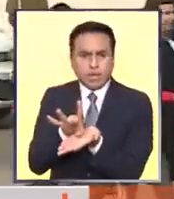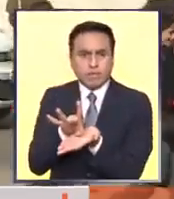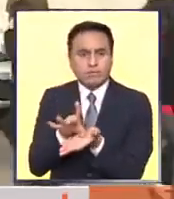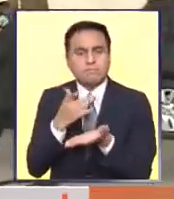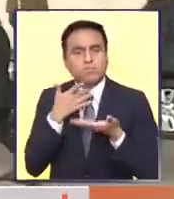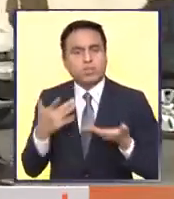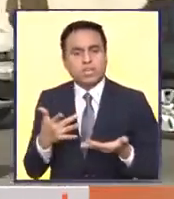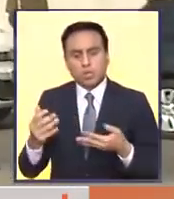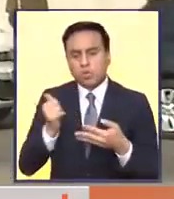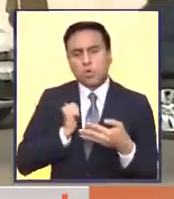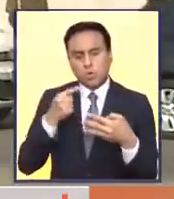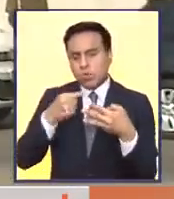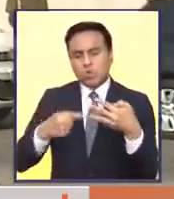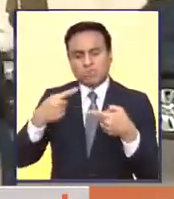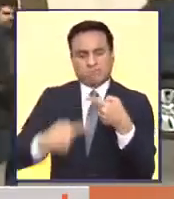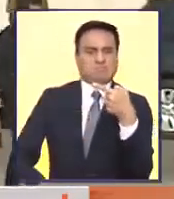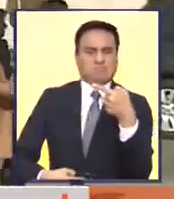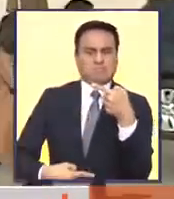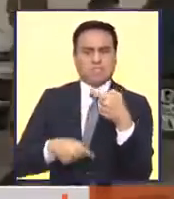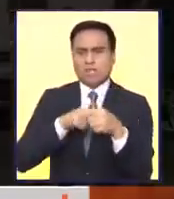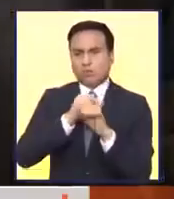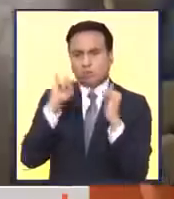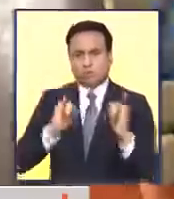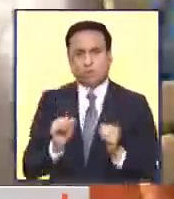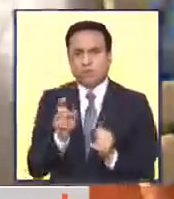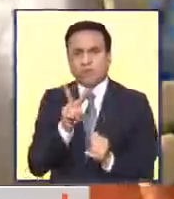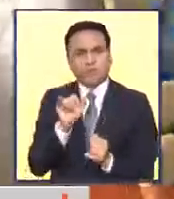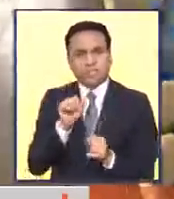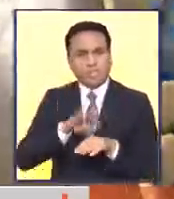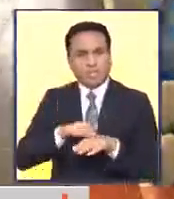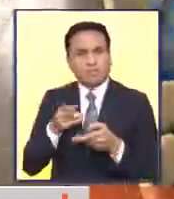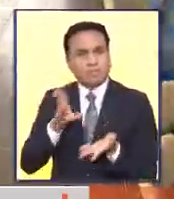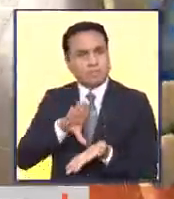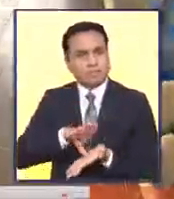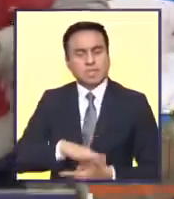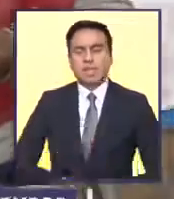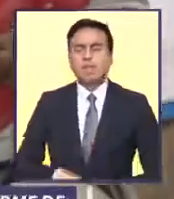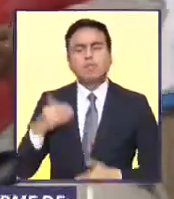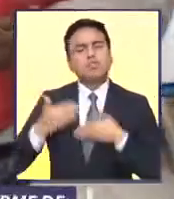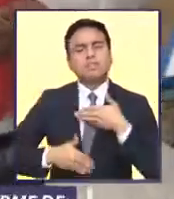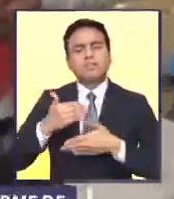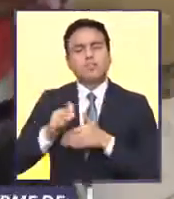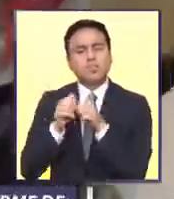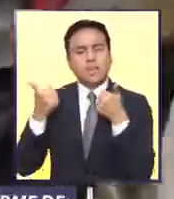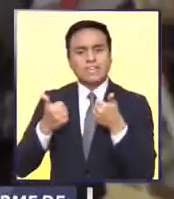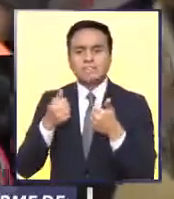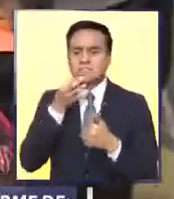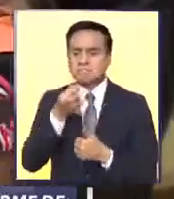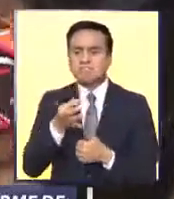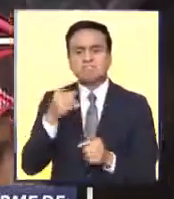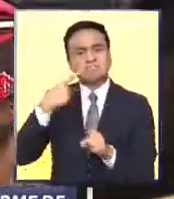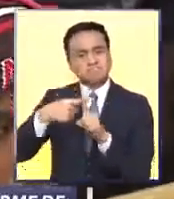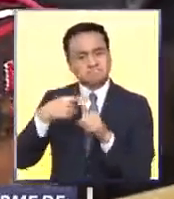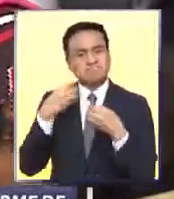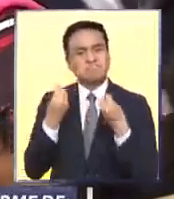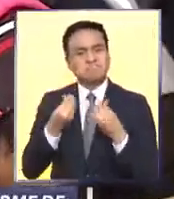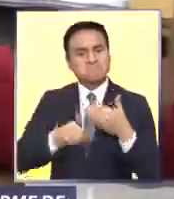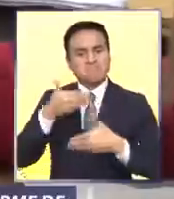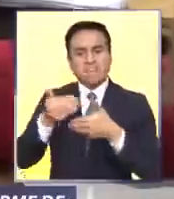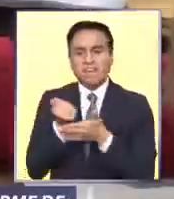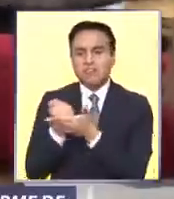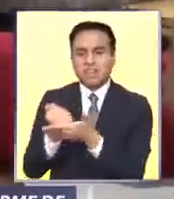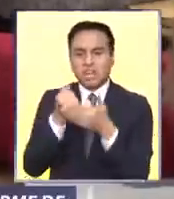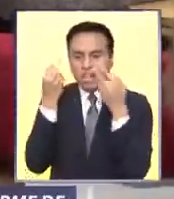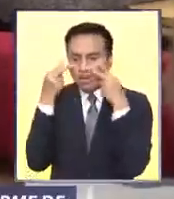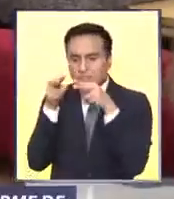no cumplen los requisitos para obtener ningún tipo de visado en el país. Proceso que, según las autoridades, ha sido exitoso. Uno que además ayudará a